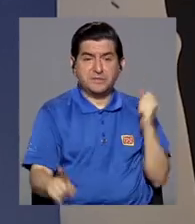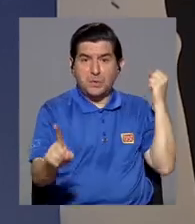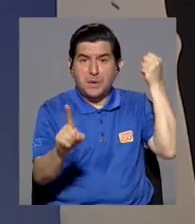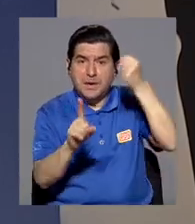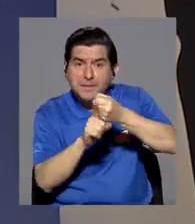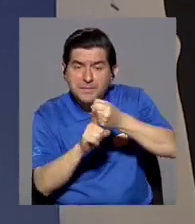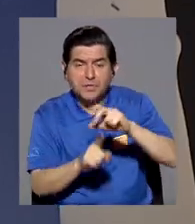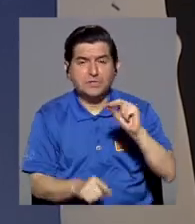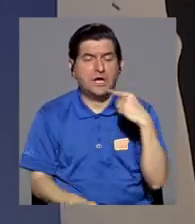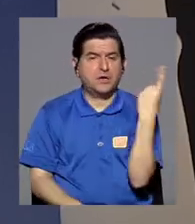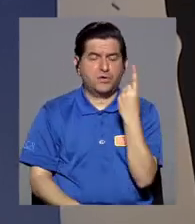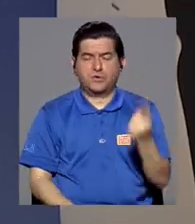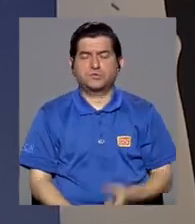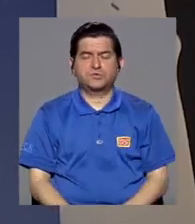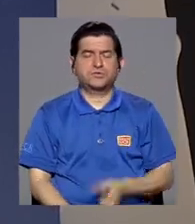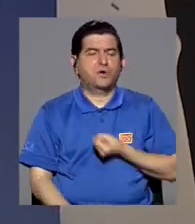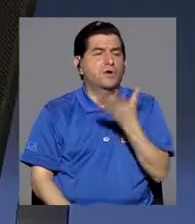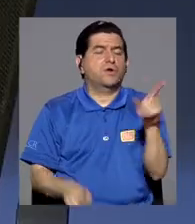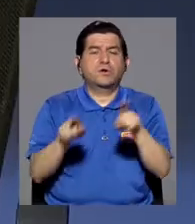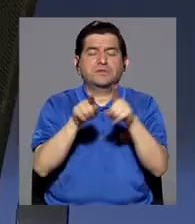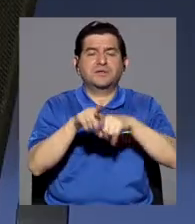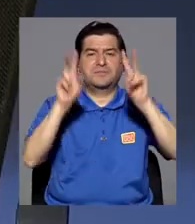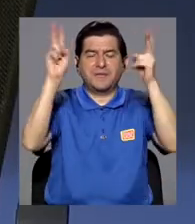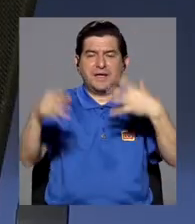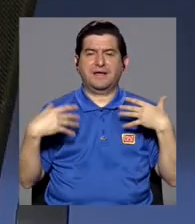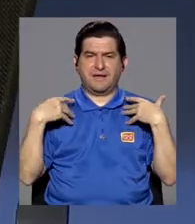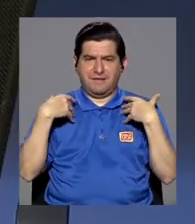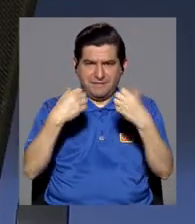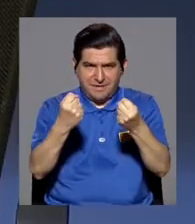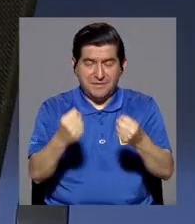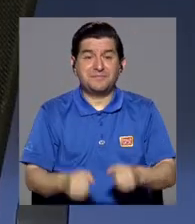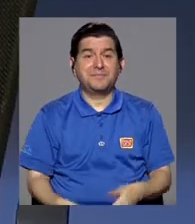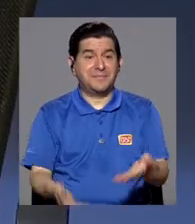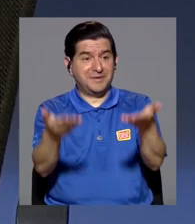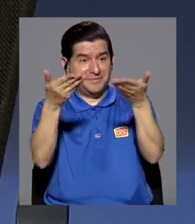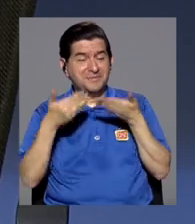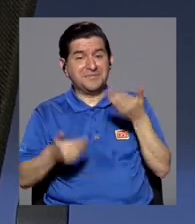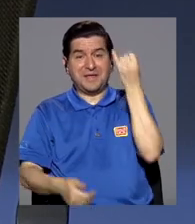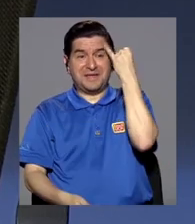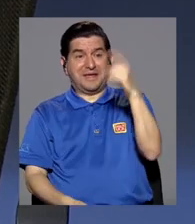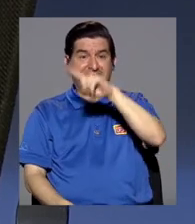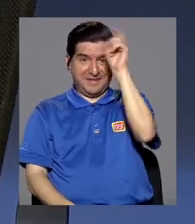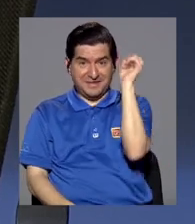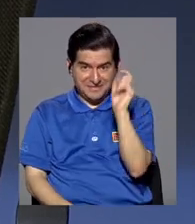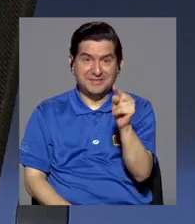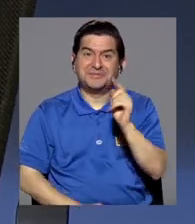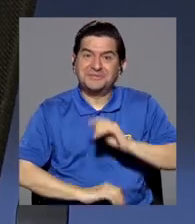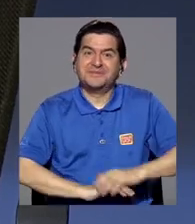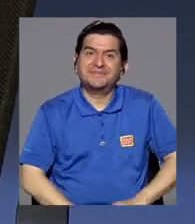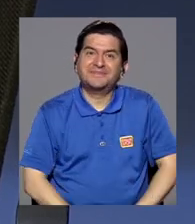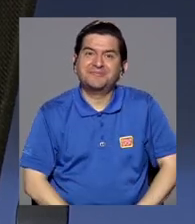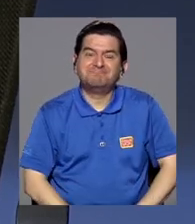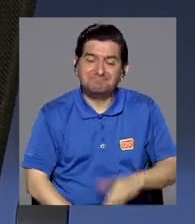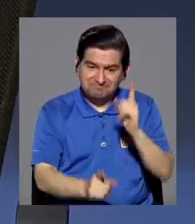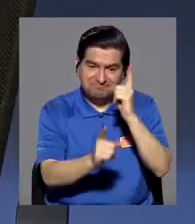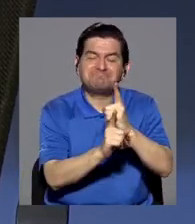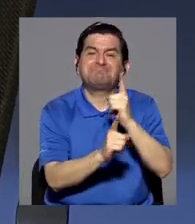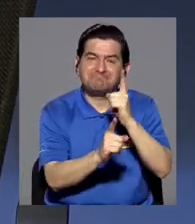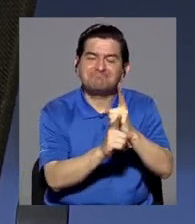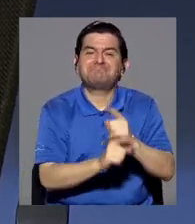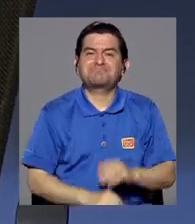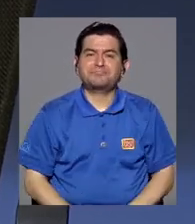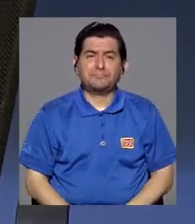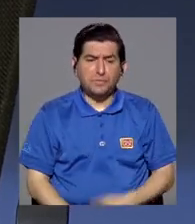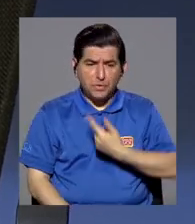más allá de la expresión un tema de salud claro bueno más bien me estoy dando ideas en este momento con esa pregunta que hace es porque efectivamente